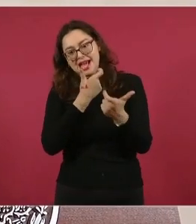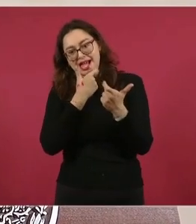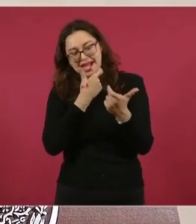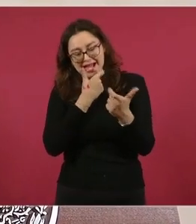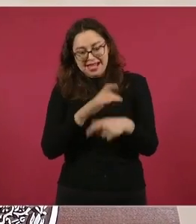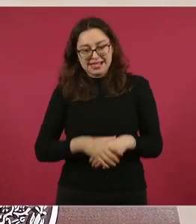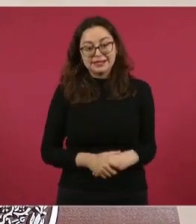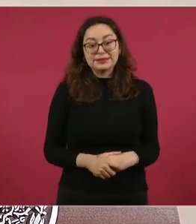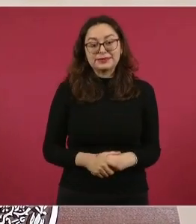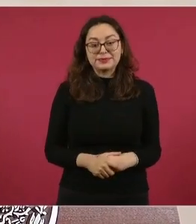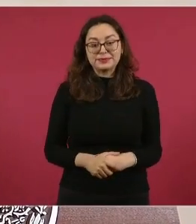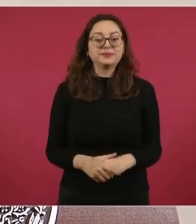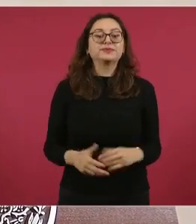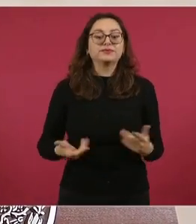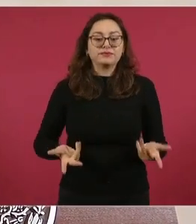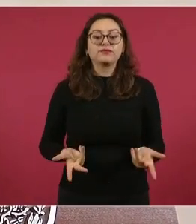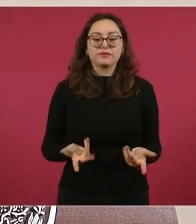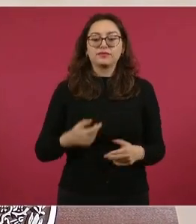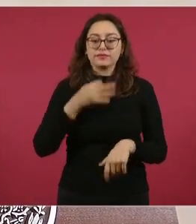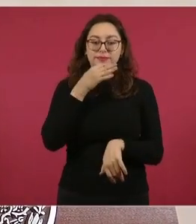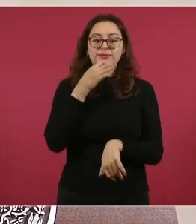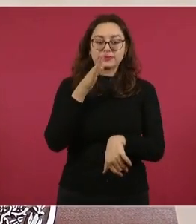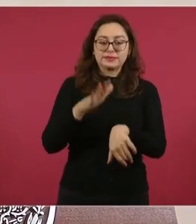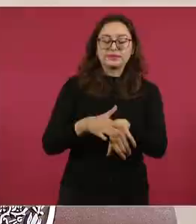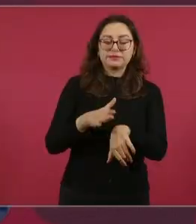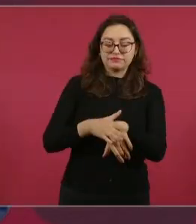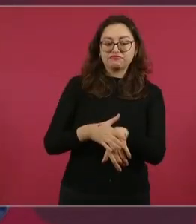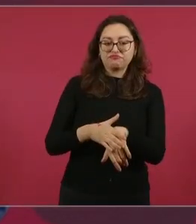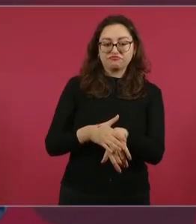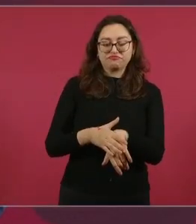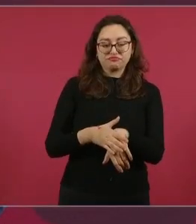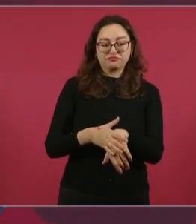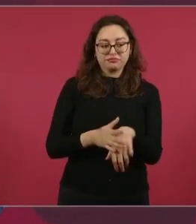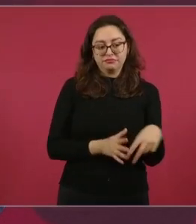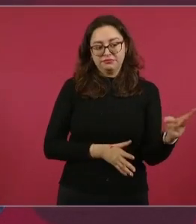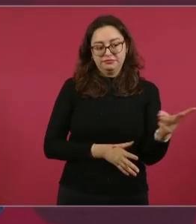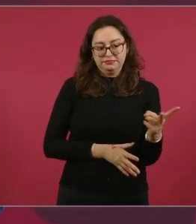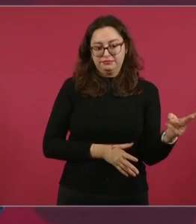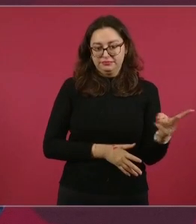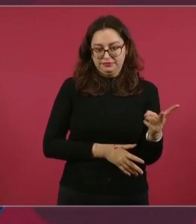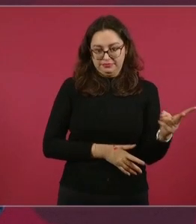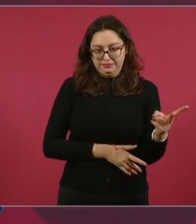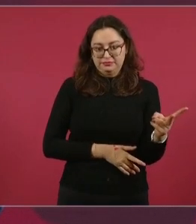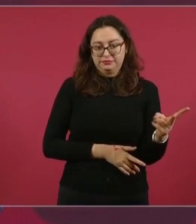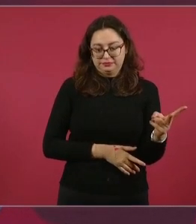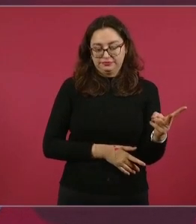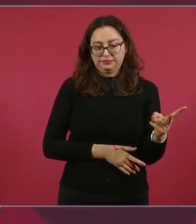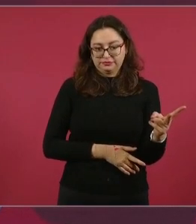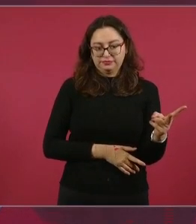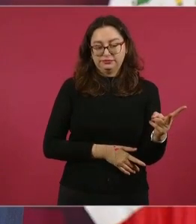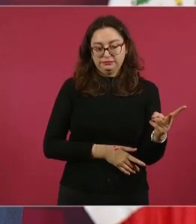le informé que iba a ser el secretario. Antes ya le había informado